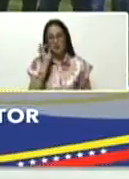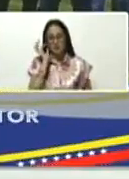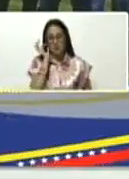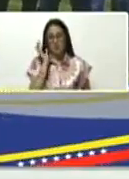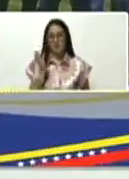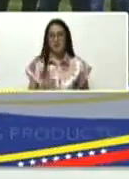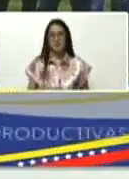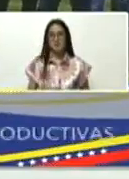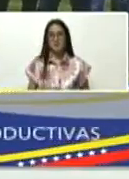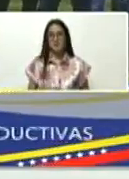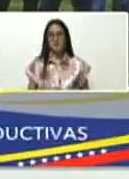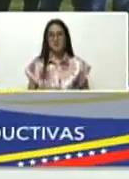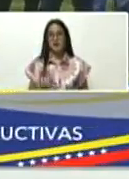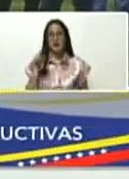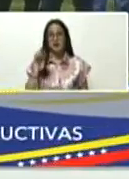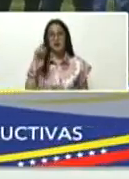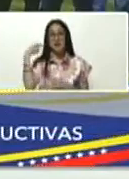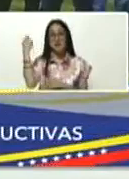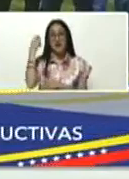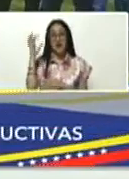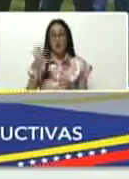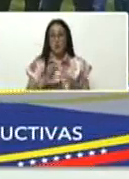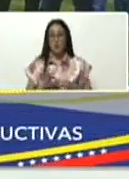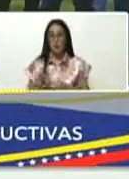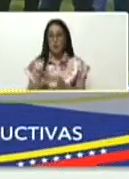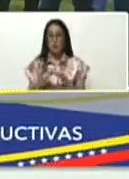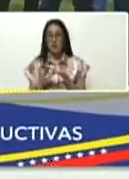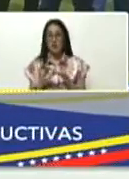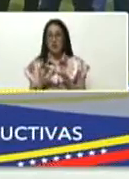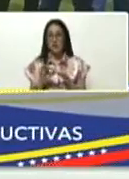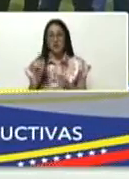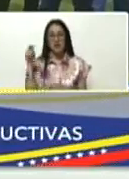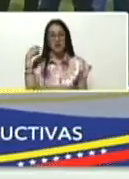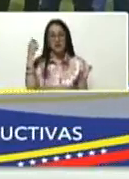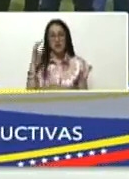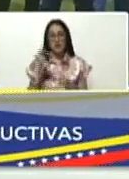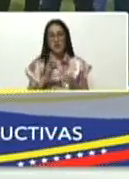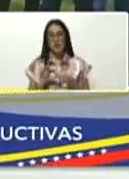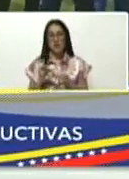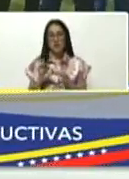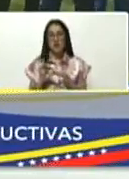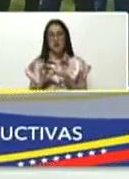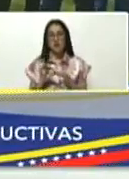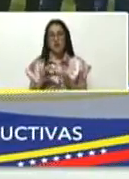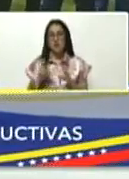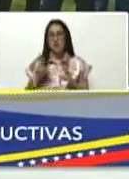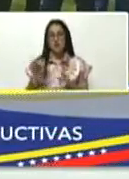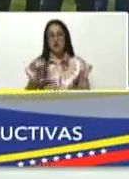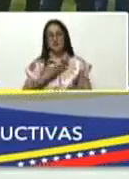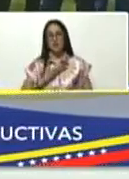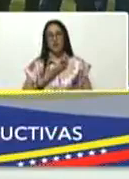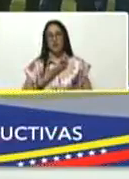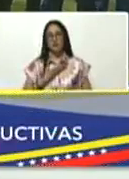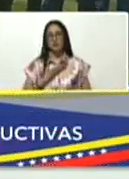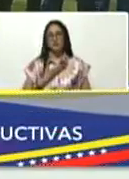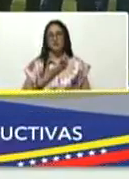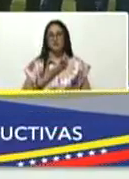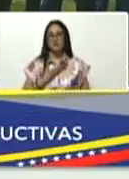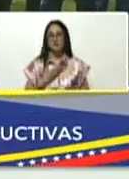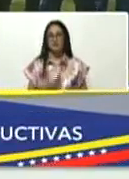emprendedora, ahí del llano, el llano unido. El llano unido jamás será vencido.